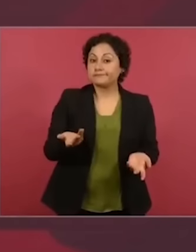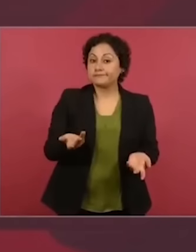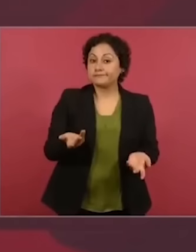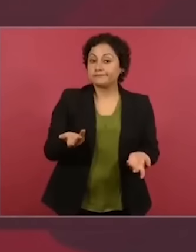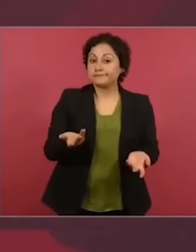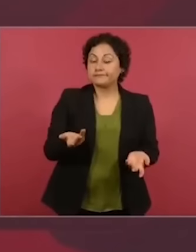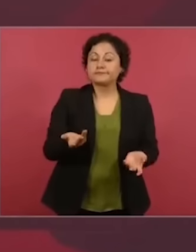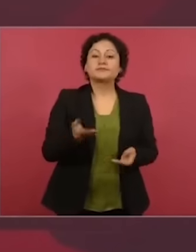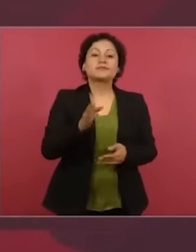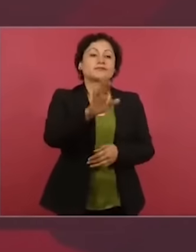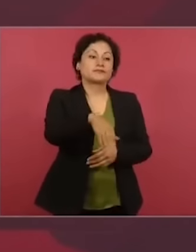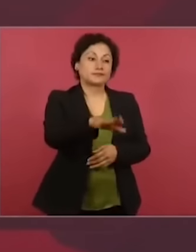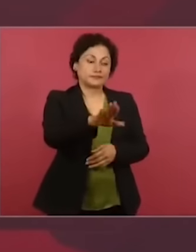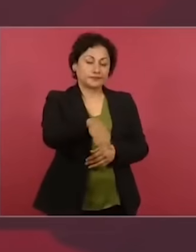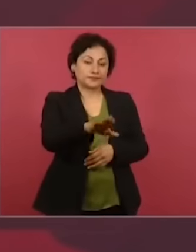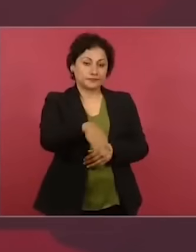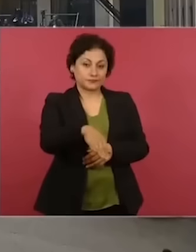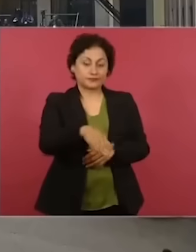precisamente